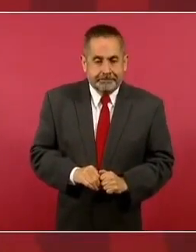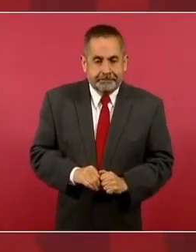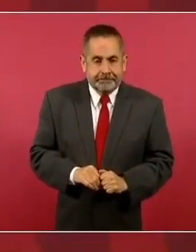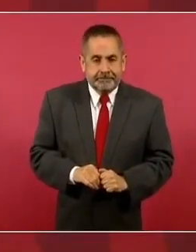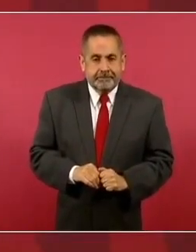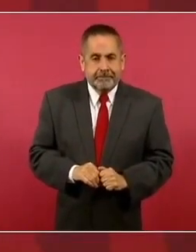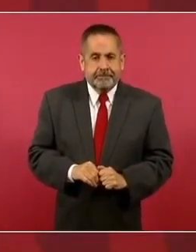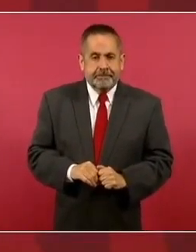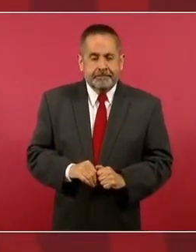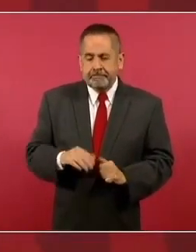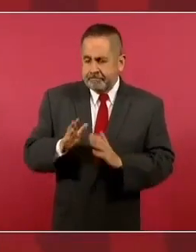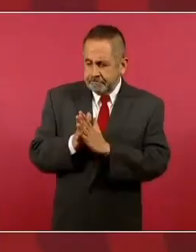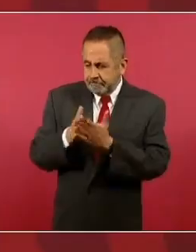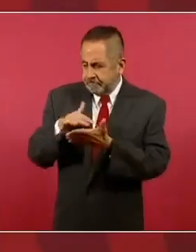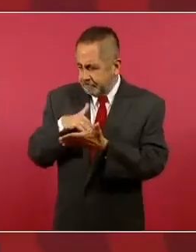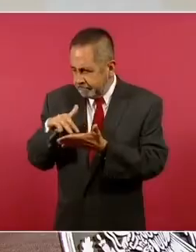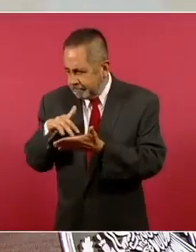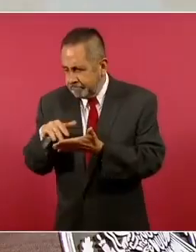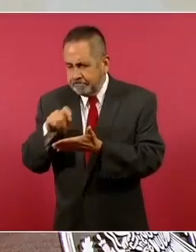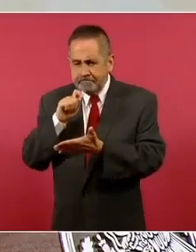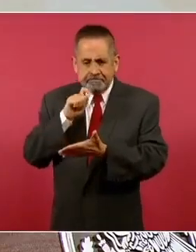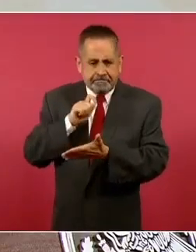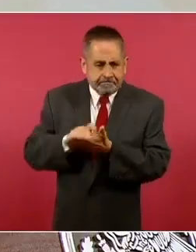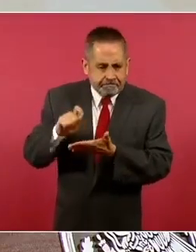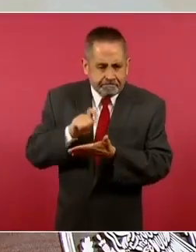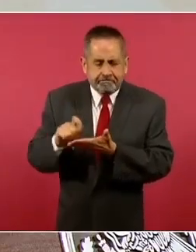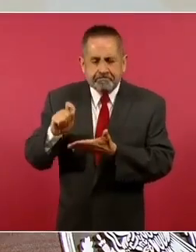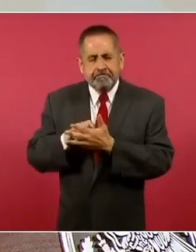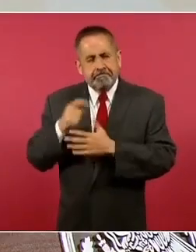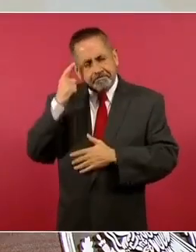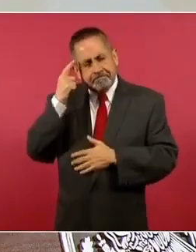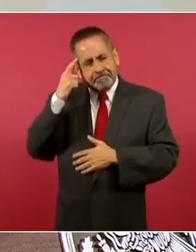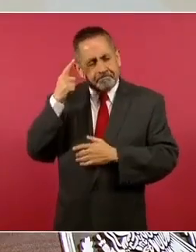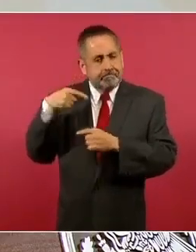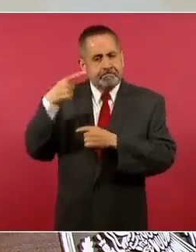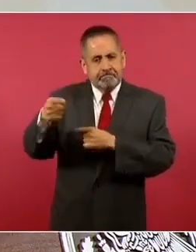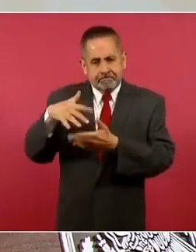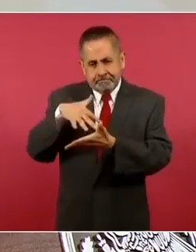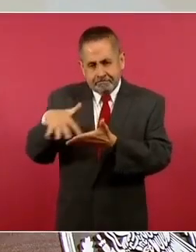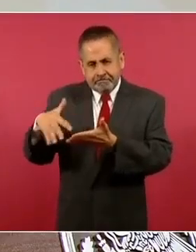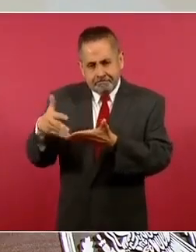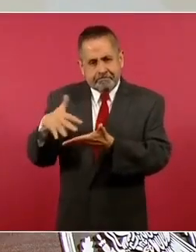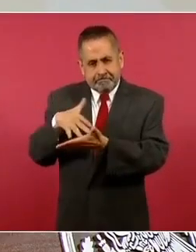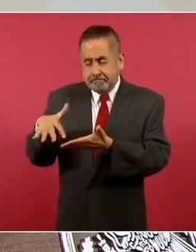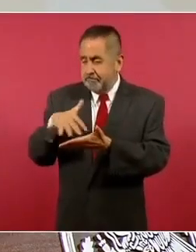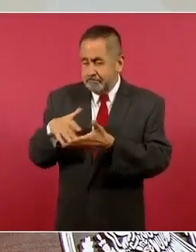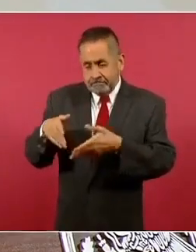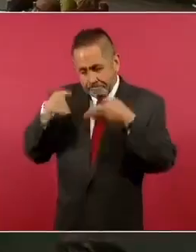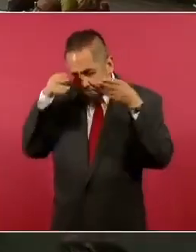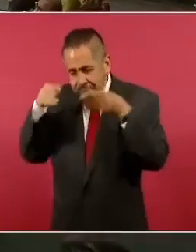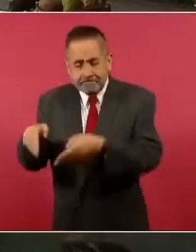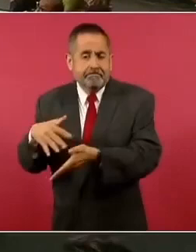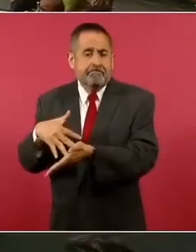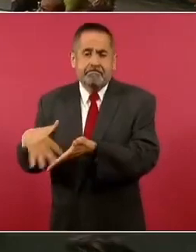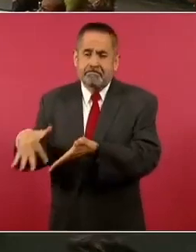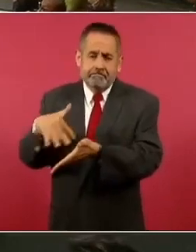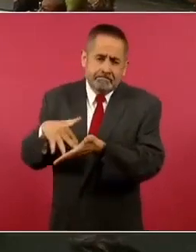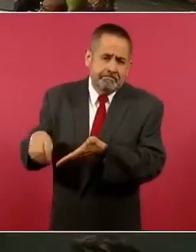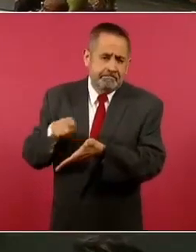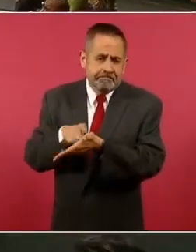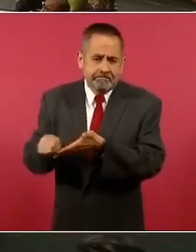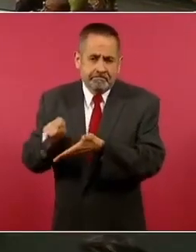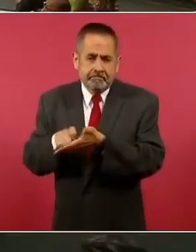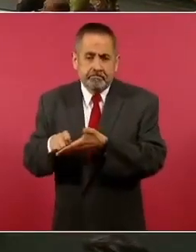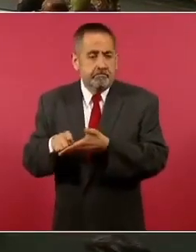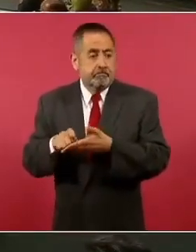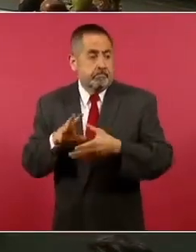tiene que ser lectura escritura ya me estoy preparando para eso pero nada